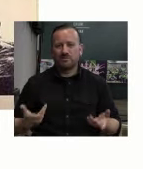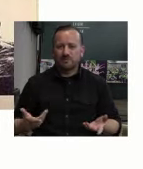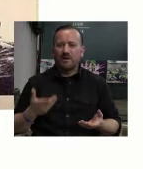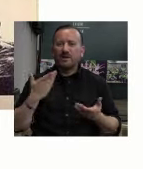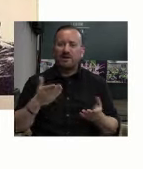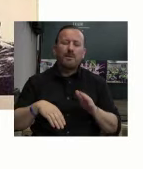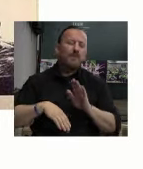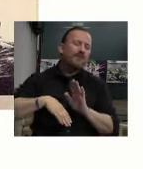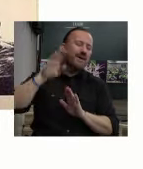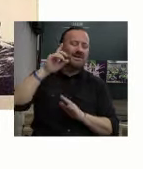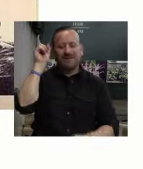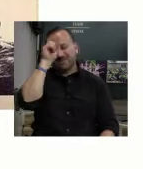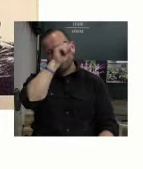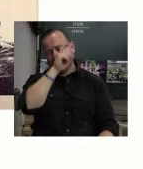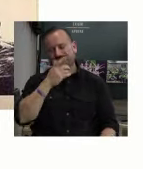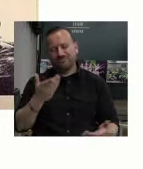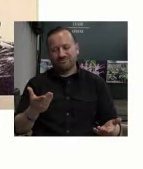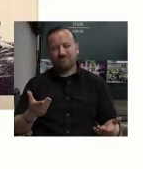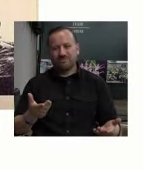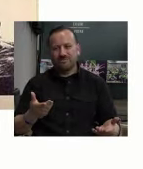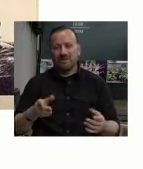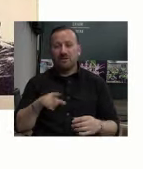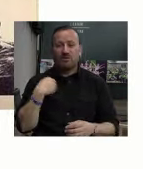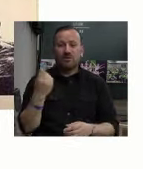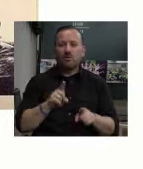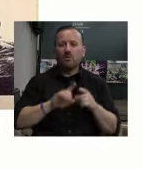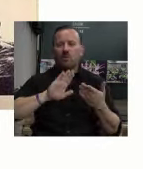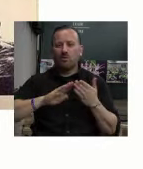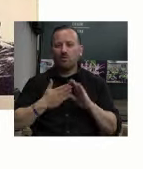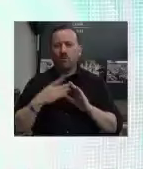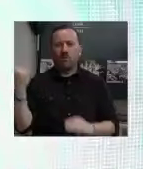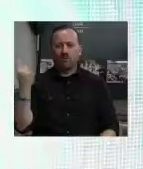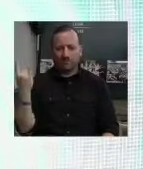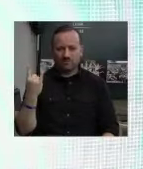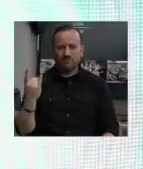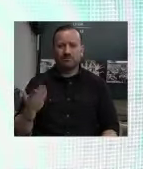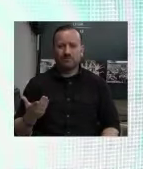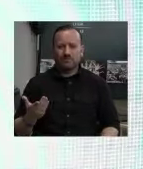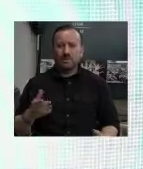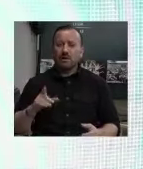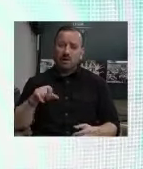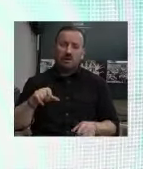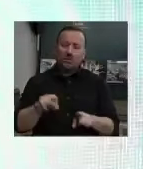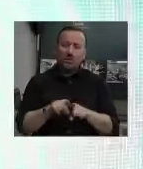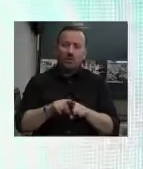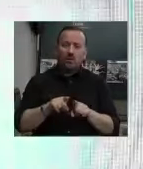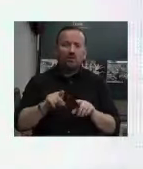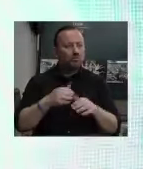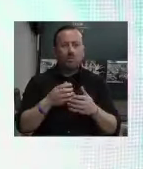es lo más difícil damas y caballeros somos una comunidad Universitaria significa